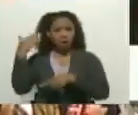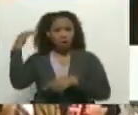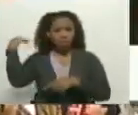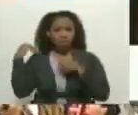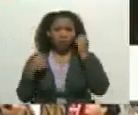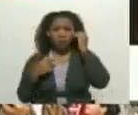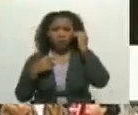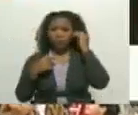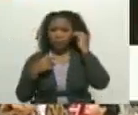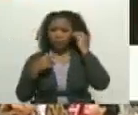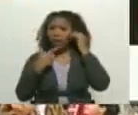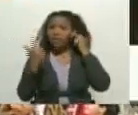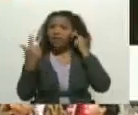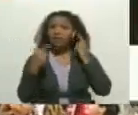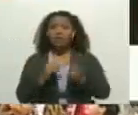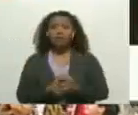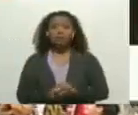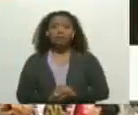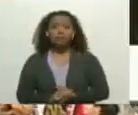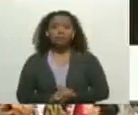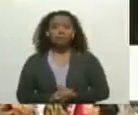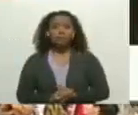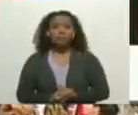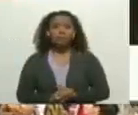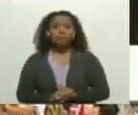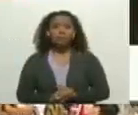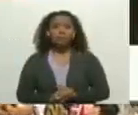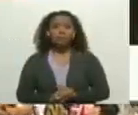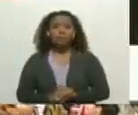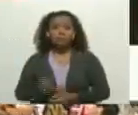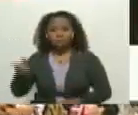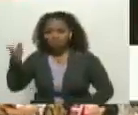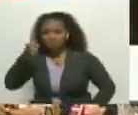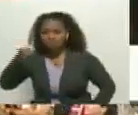¿Cómo es que dice? Reward, es que dice el. Se busca.